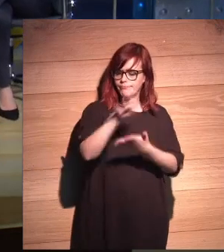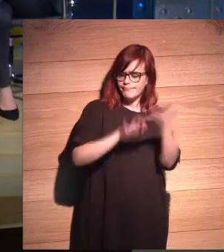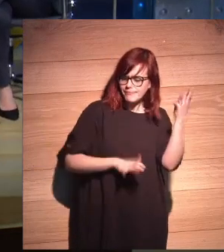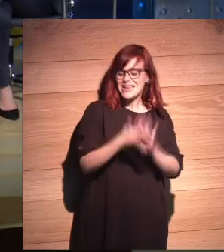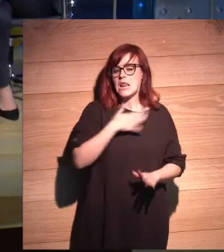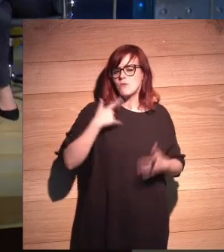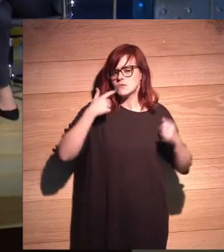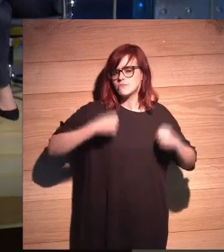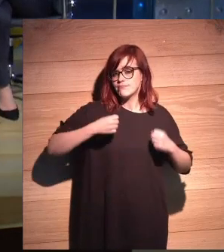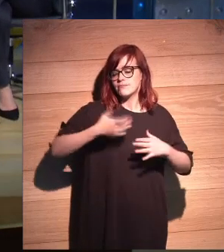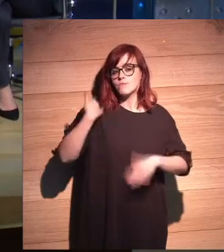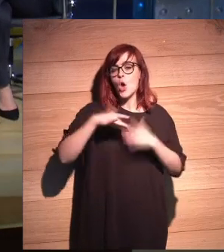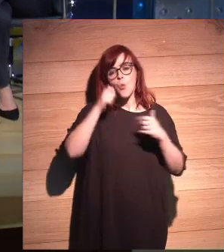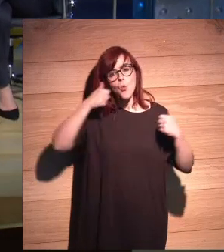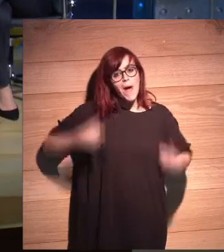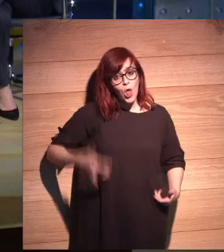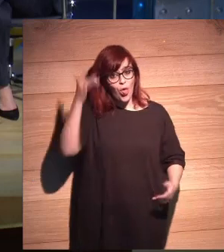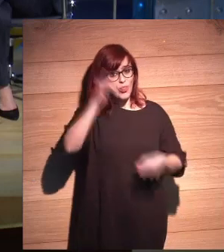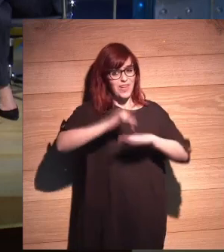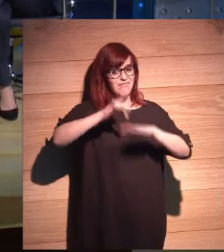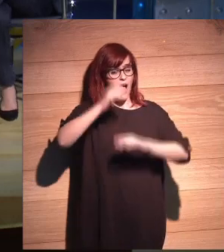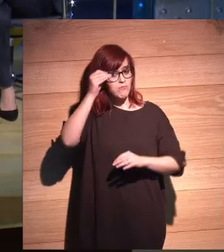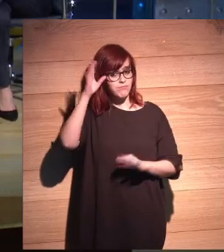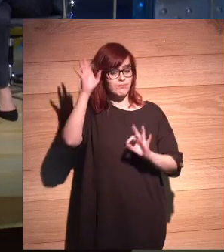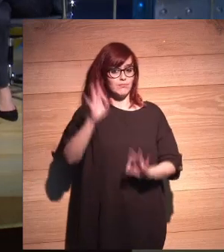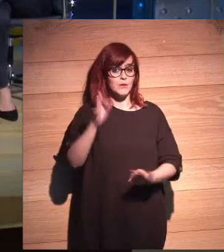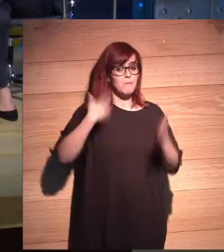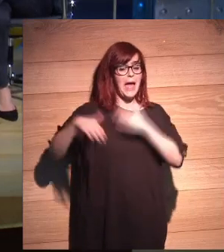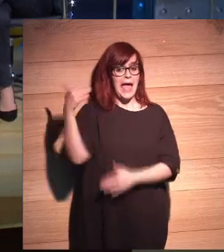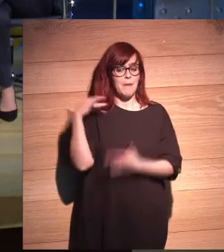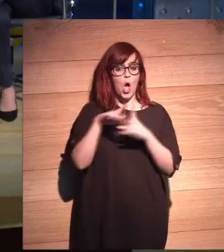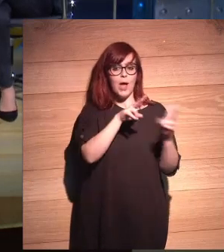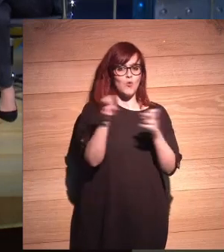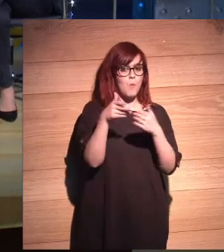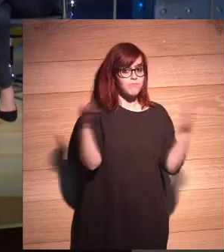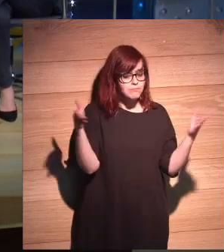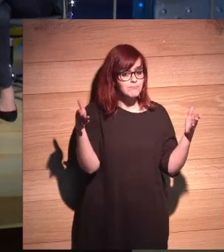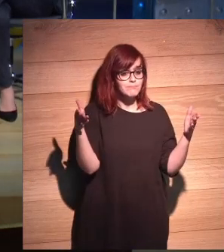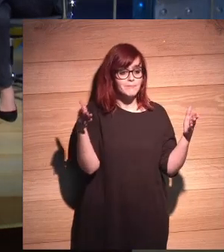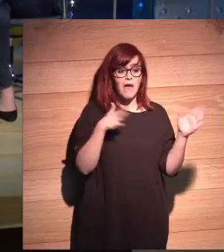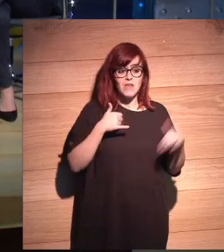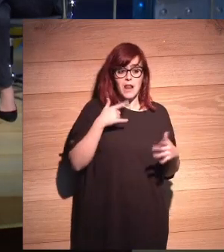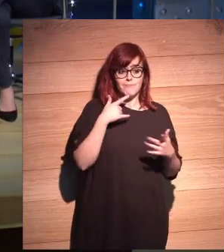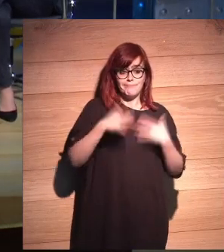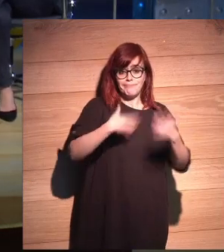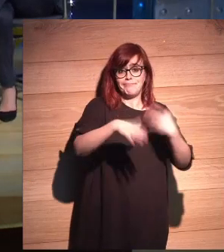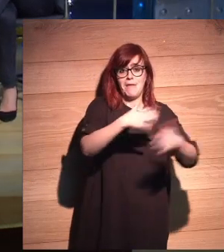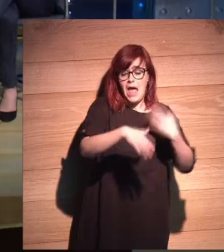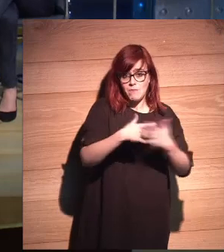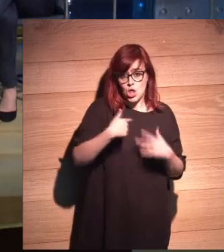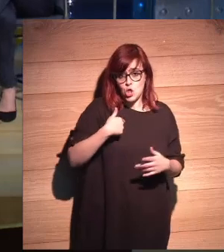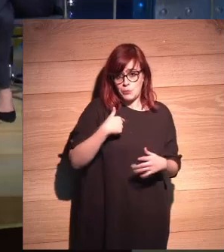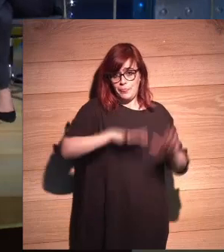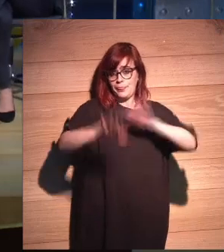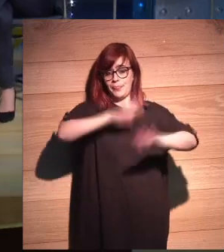Quisimos que escribiera en Humano Digital, que era el número que abría esta nueva etapa, pero me traspapelé